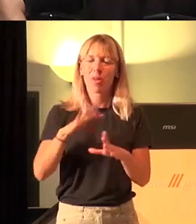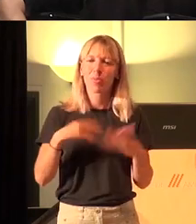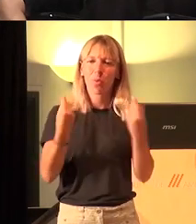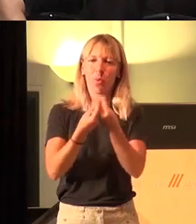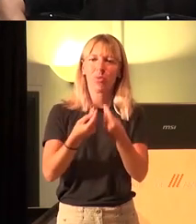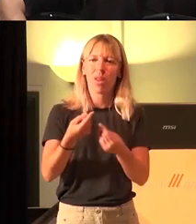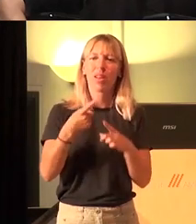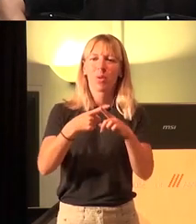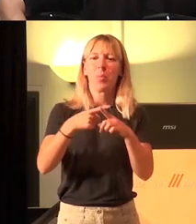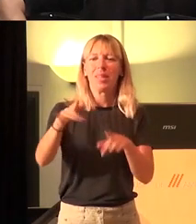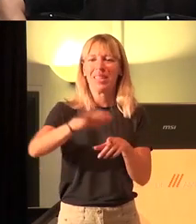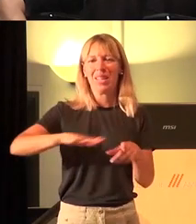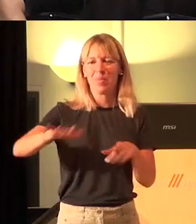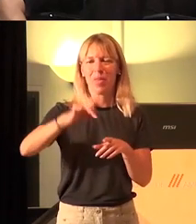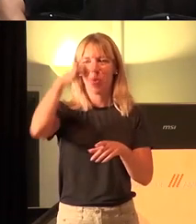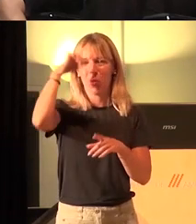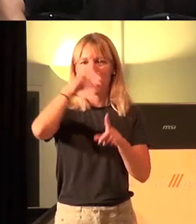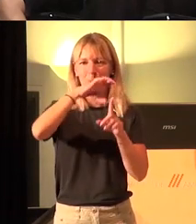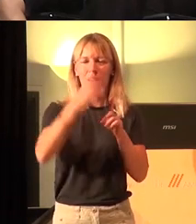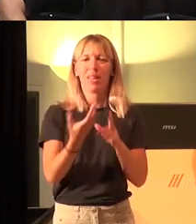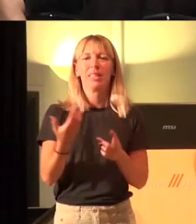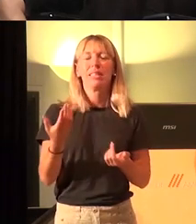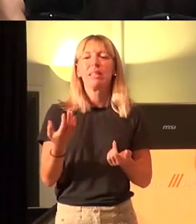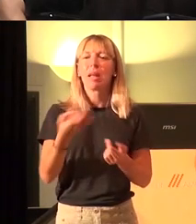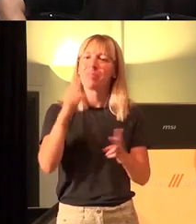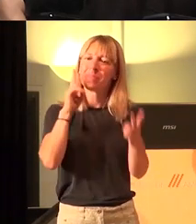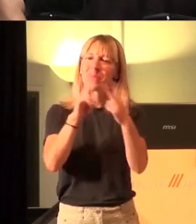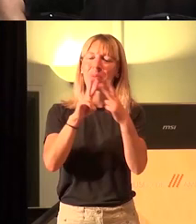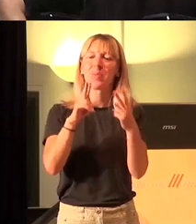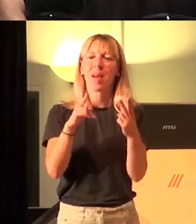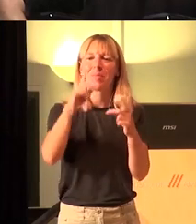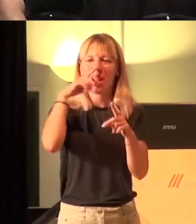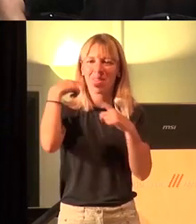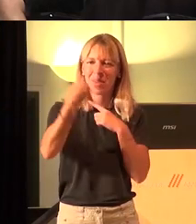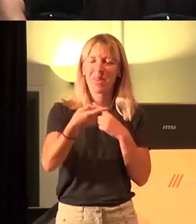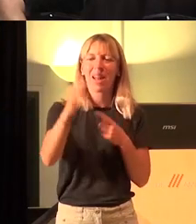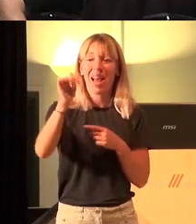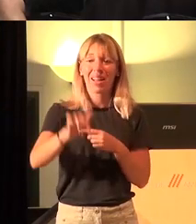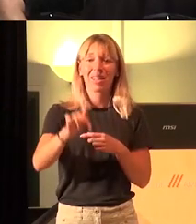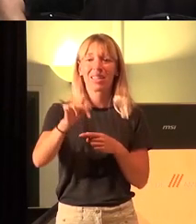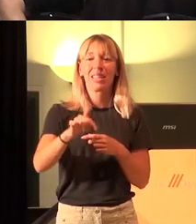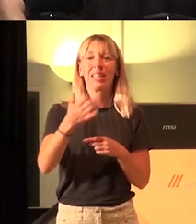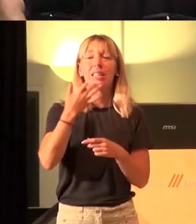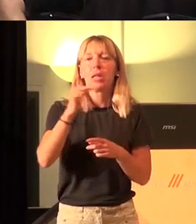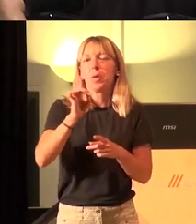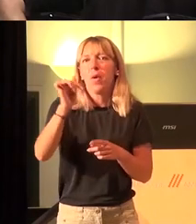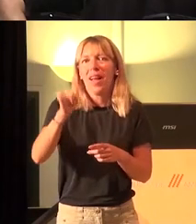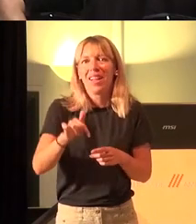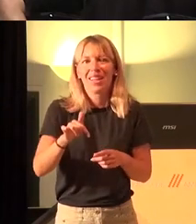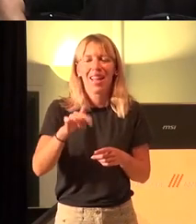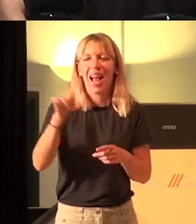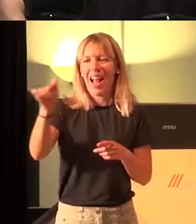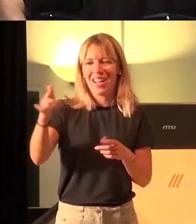juntar, que podamos compartir los espacios culturales y que nos veamos el año que viene aquí, si no aquí,